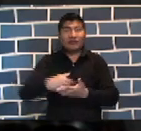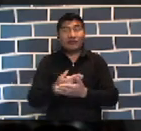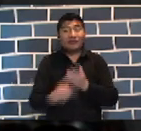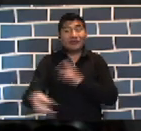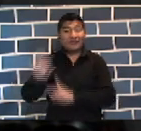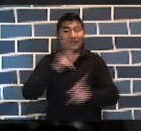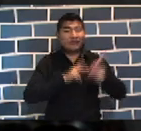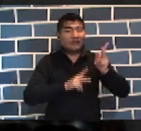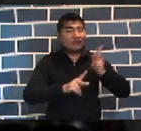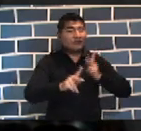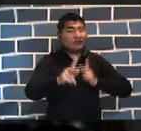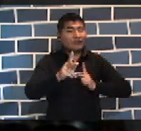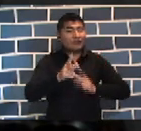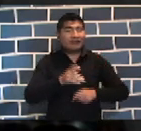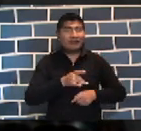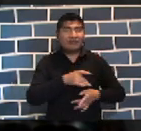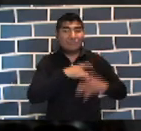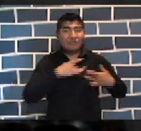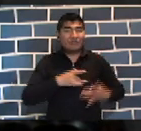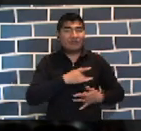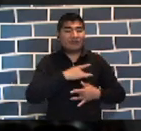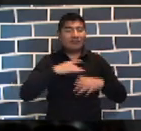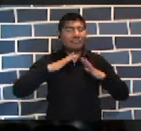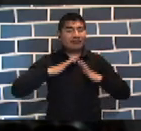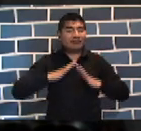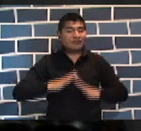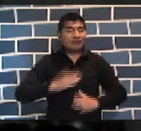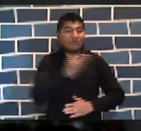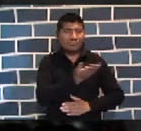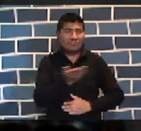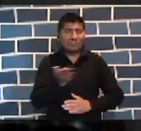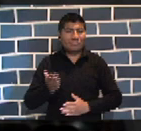llena completamente todas las cosas.